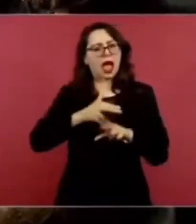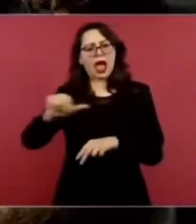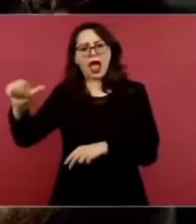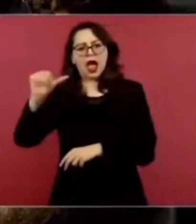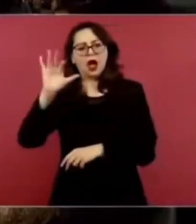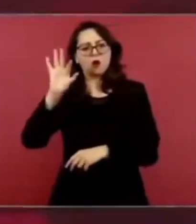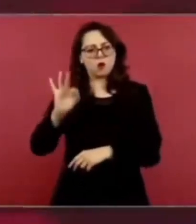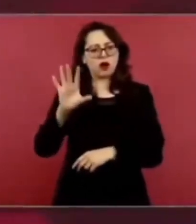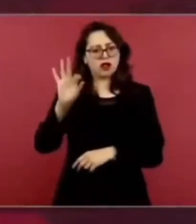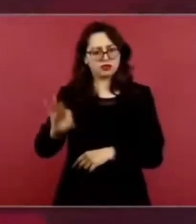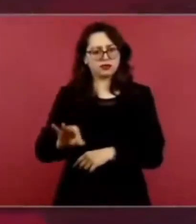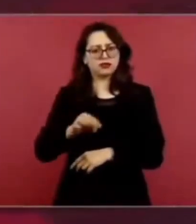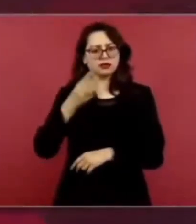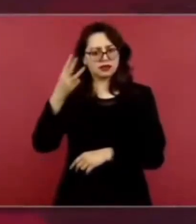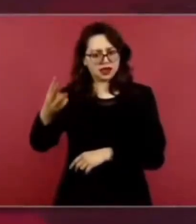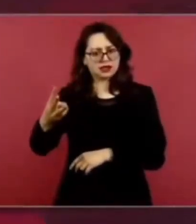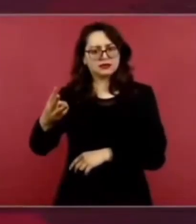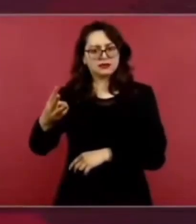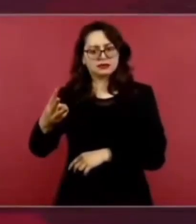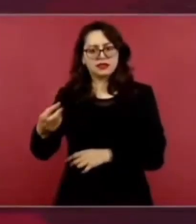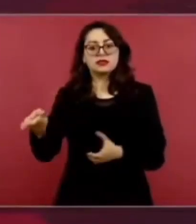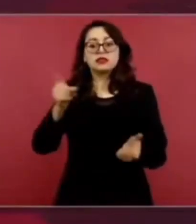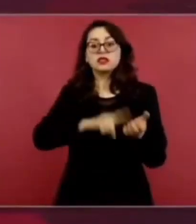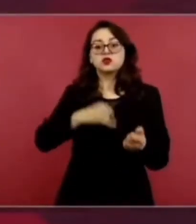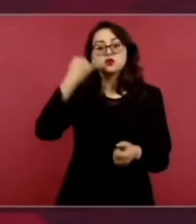porque él ha estado detrás de todo esto